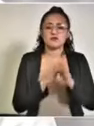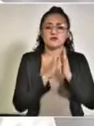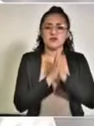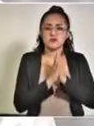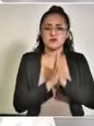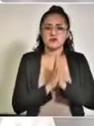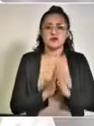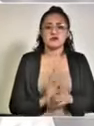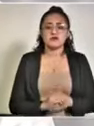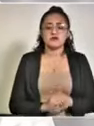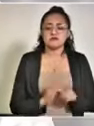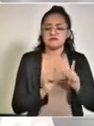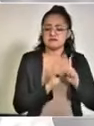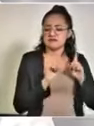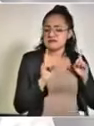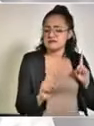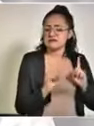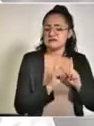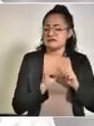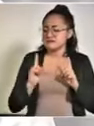la sana distancia,